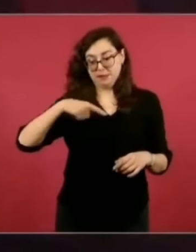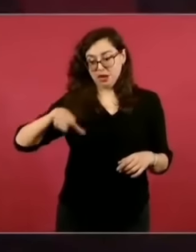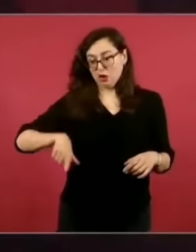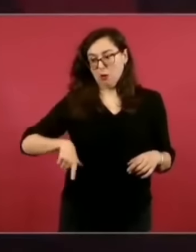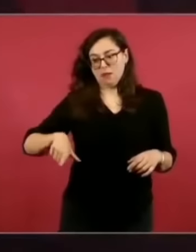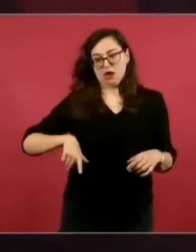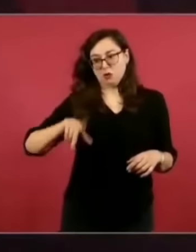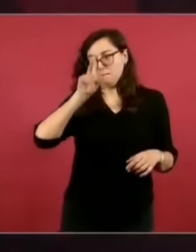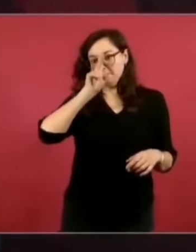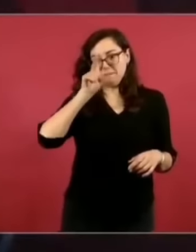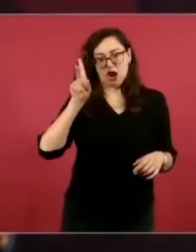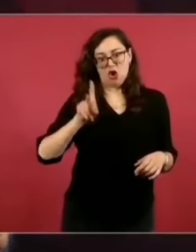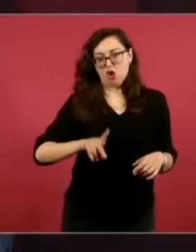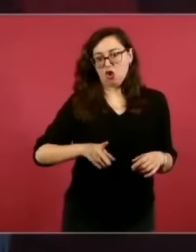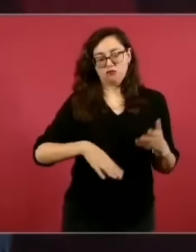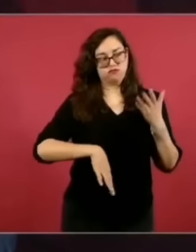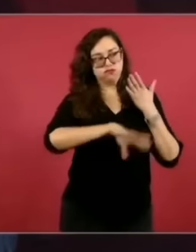afectado a todos.